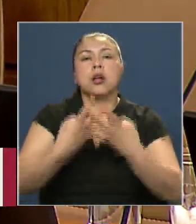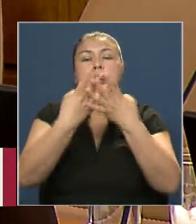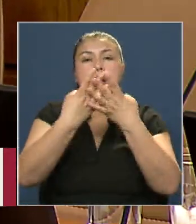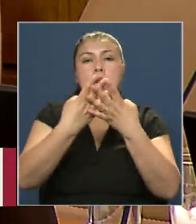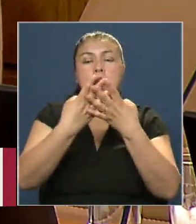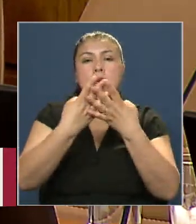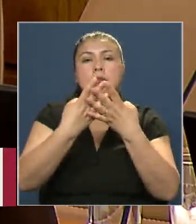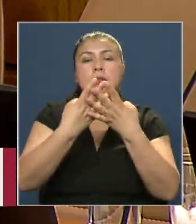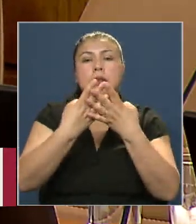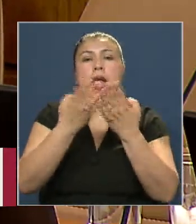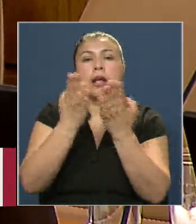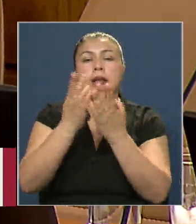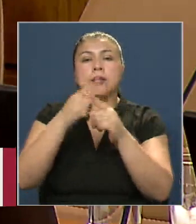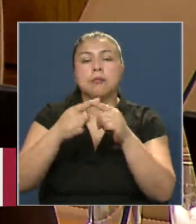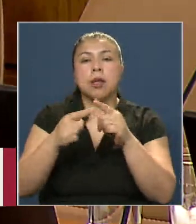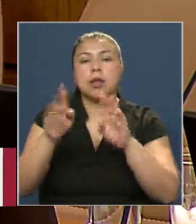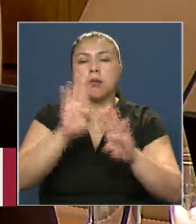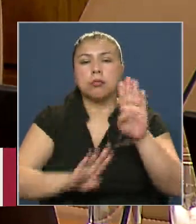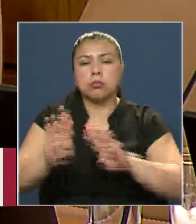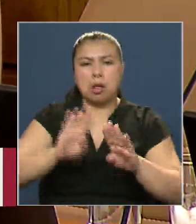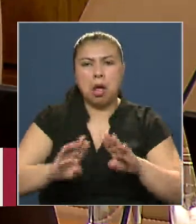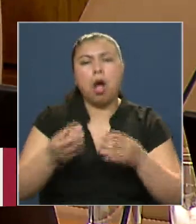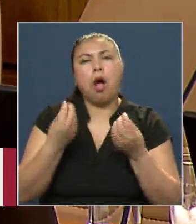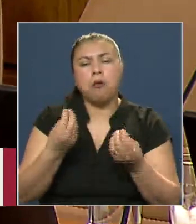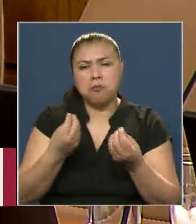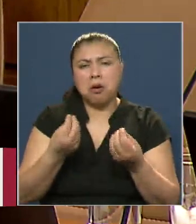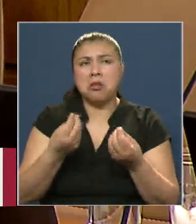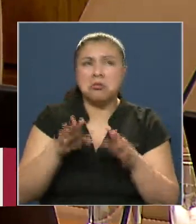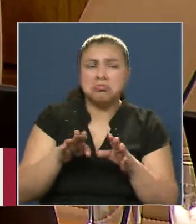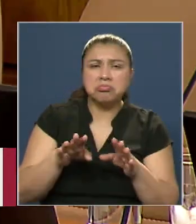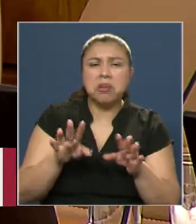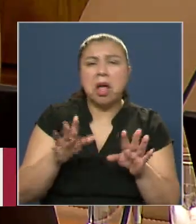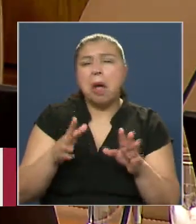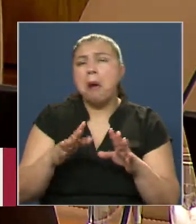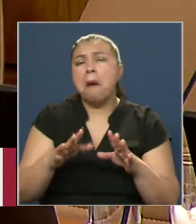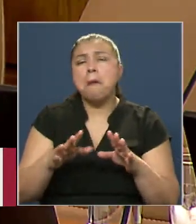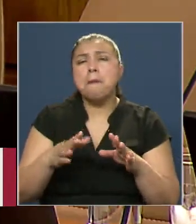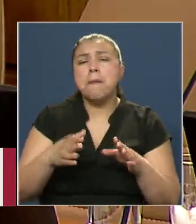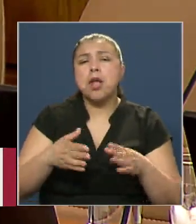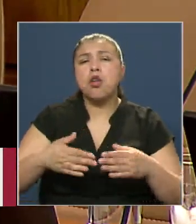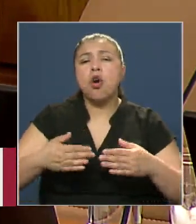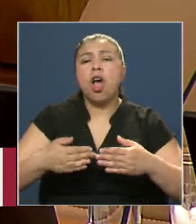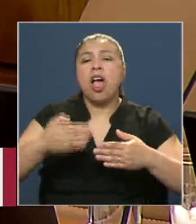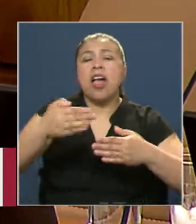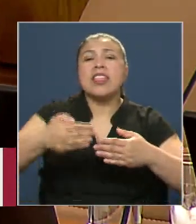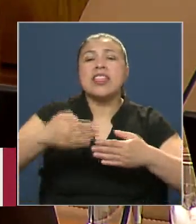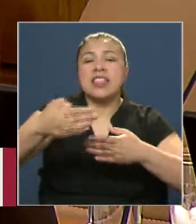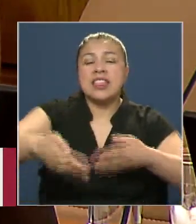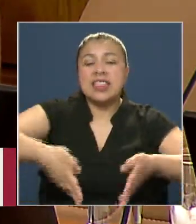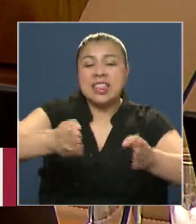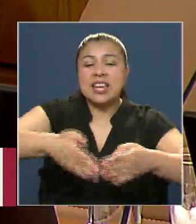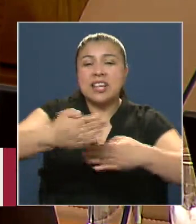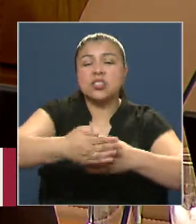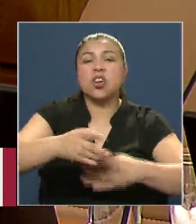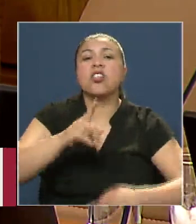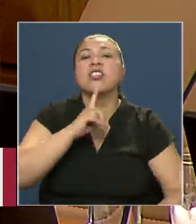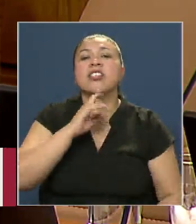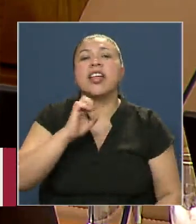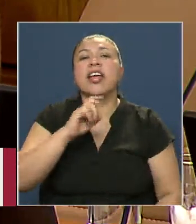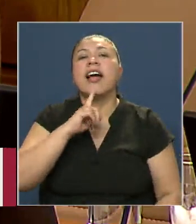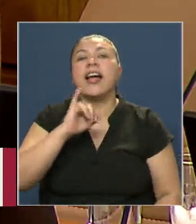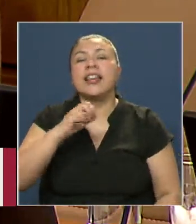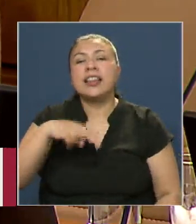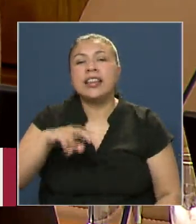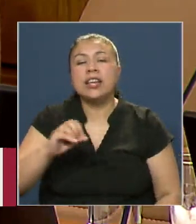llegar lleno de buenas intenciones solo hasta Teatino 120. Donde aloja un ministerio llamado